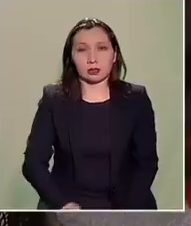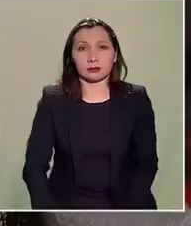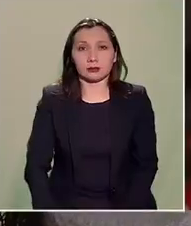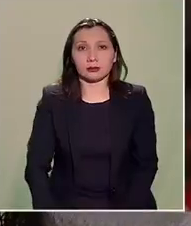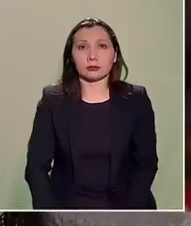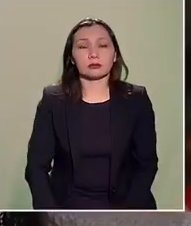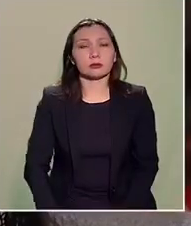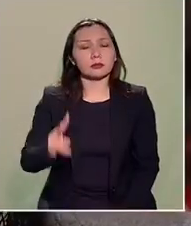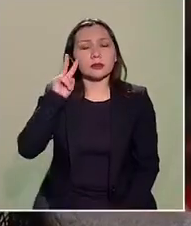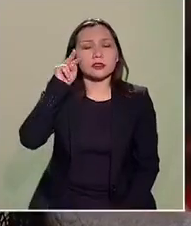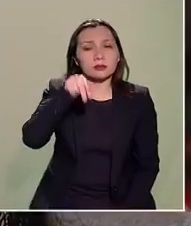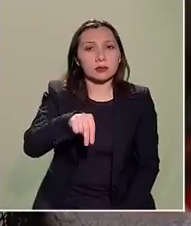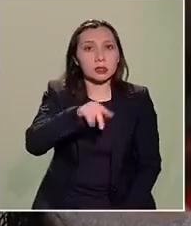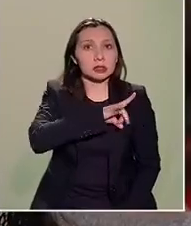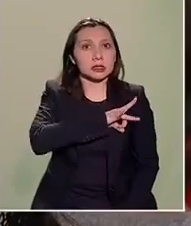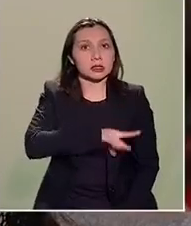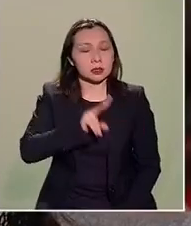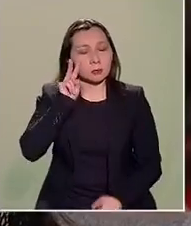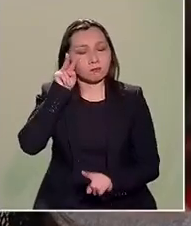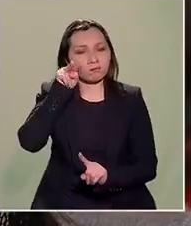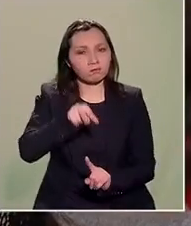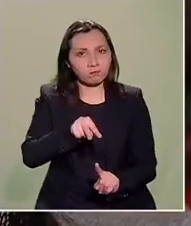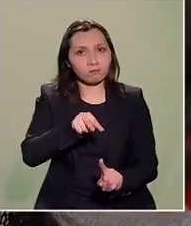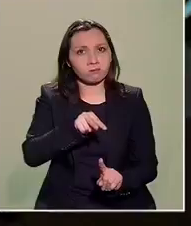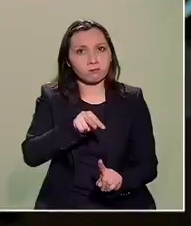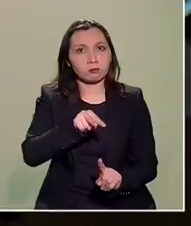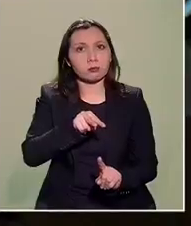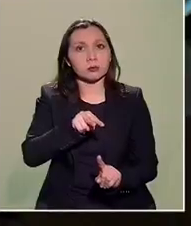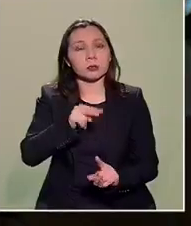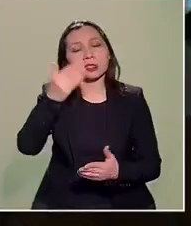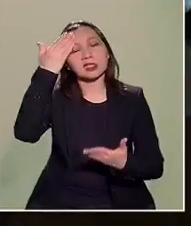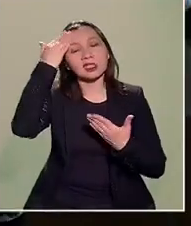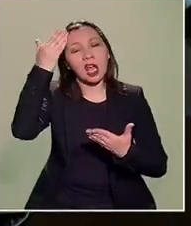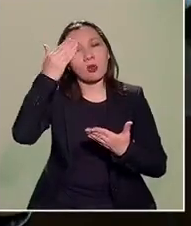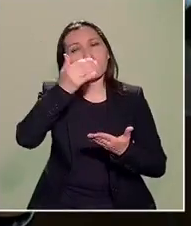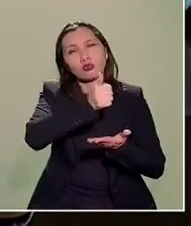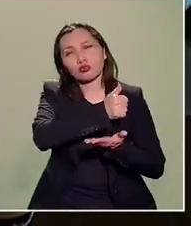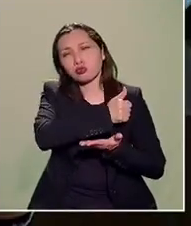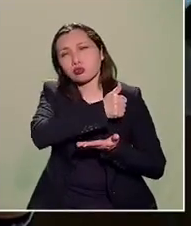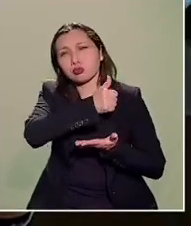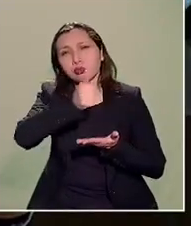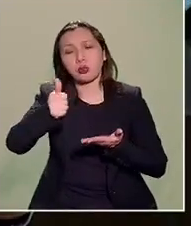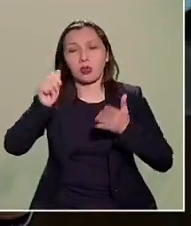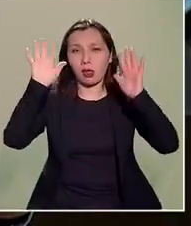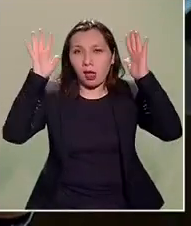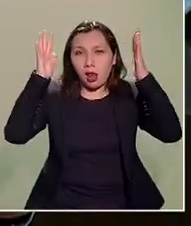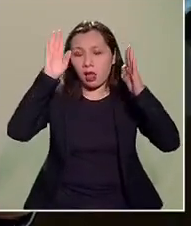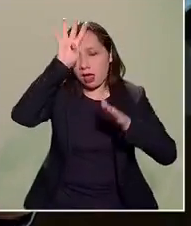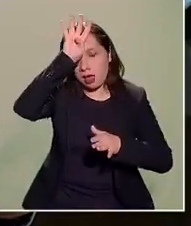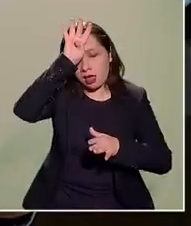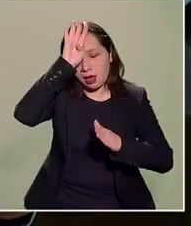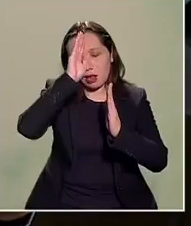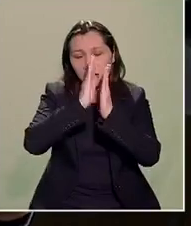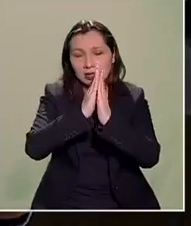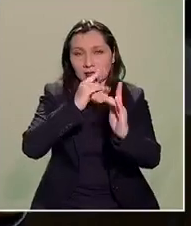considerado nuestro país un saludo para todas las iglesias pentecostales